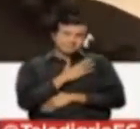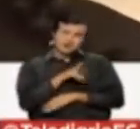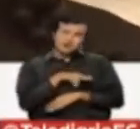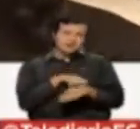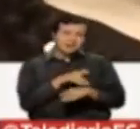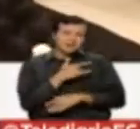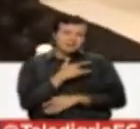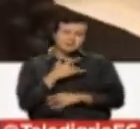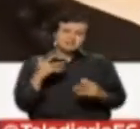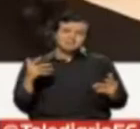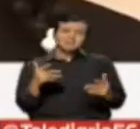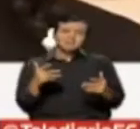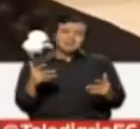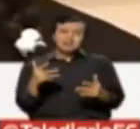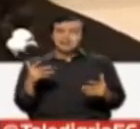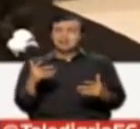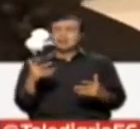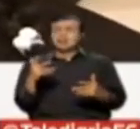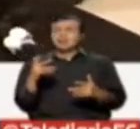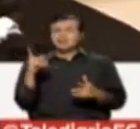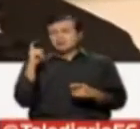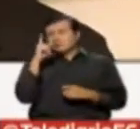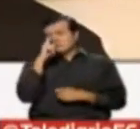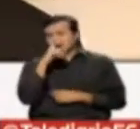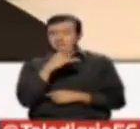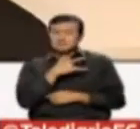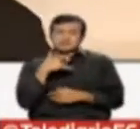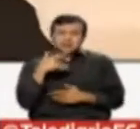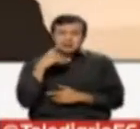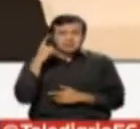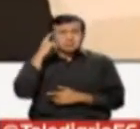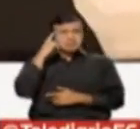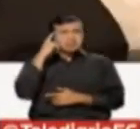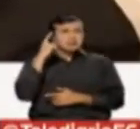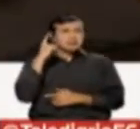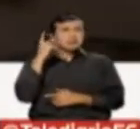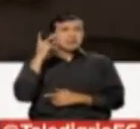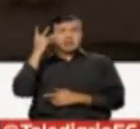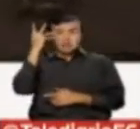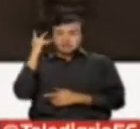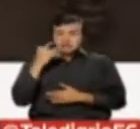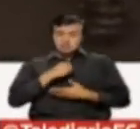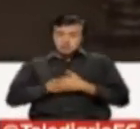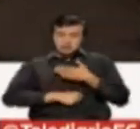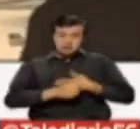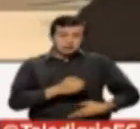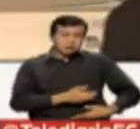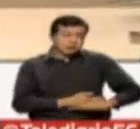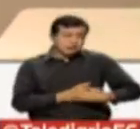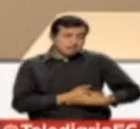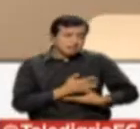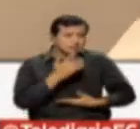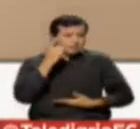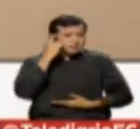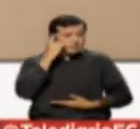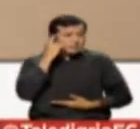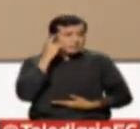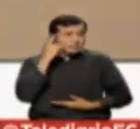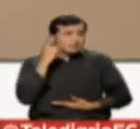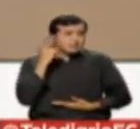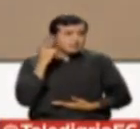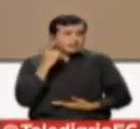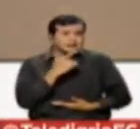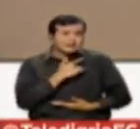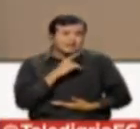temor de que ellos se enfrenten a situaciones que en uno nunca ha pensado porque cuando ellos nacen los pronósticos no son